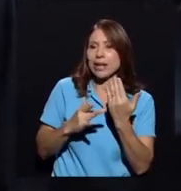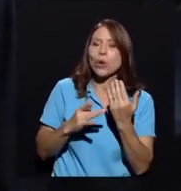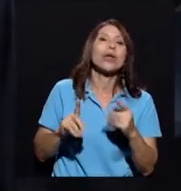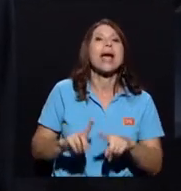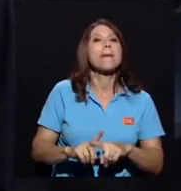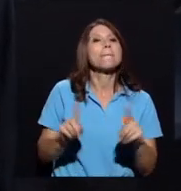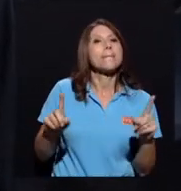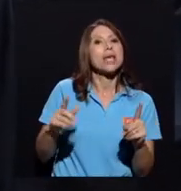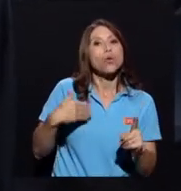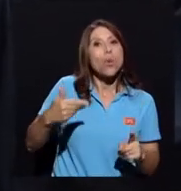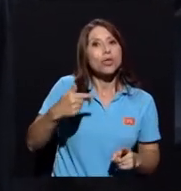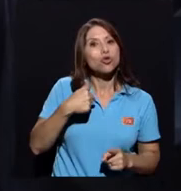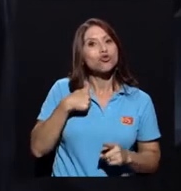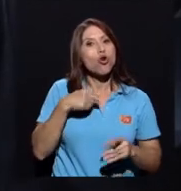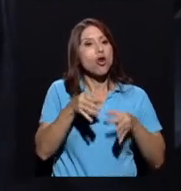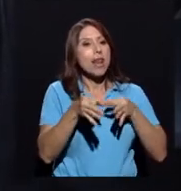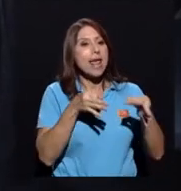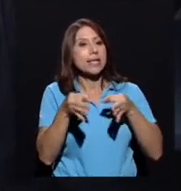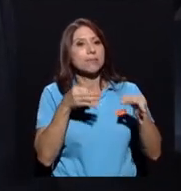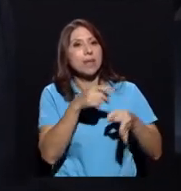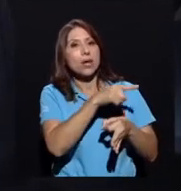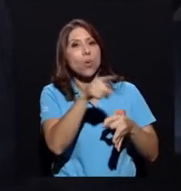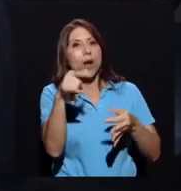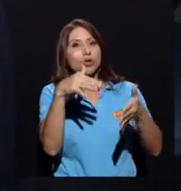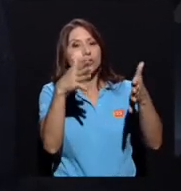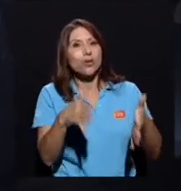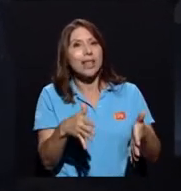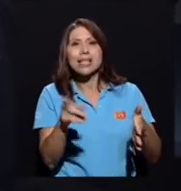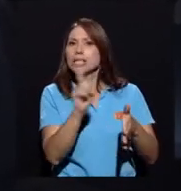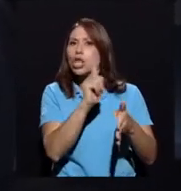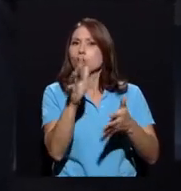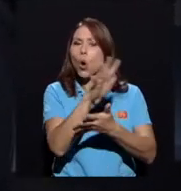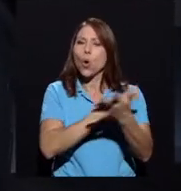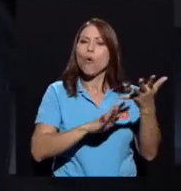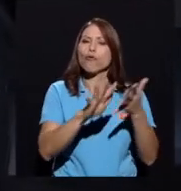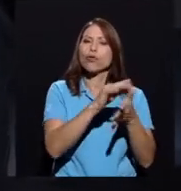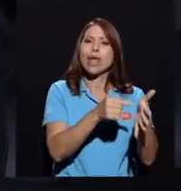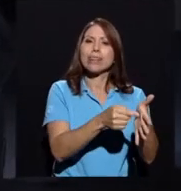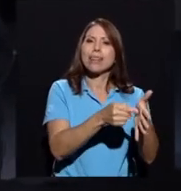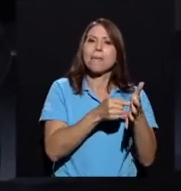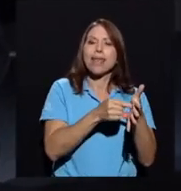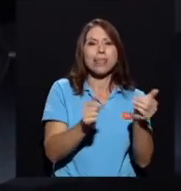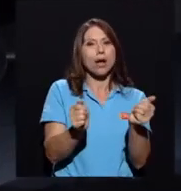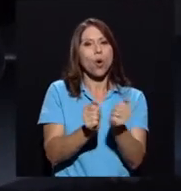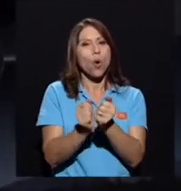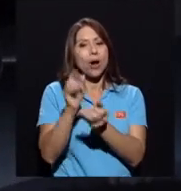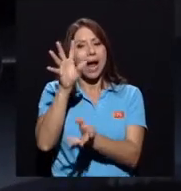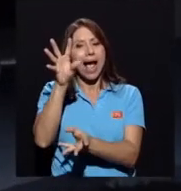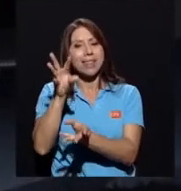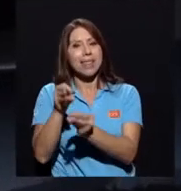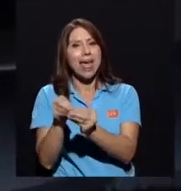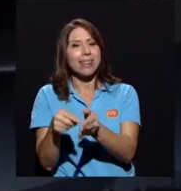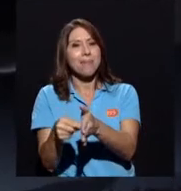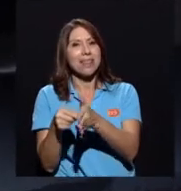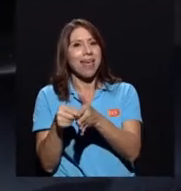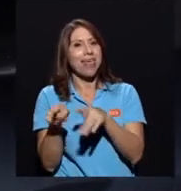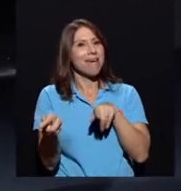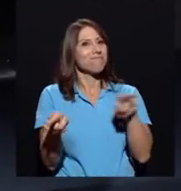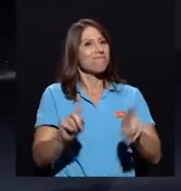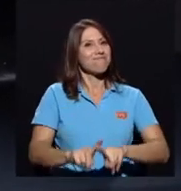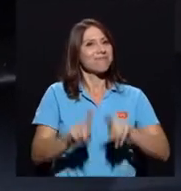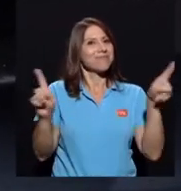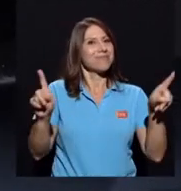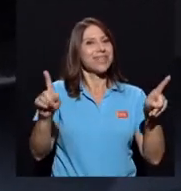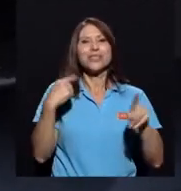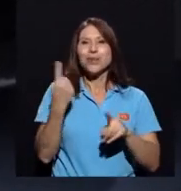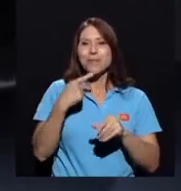explicándole a mis estudiantes que no confundan la demanda con la cantidad demandada no puedo más que acordarme don alexis porque era